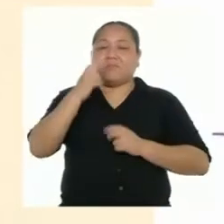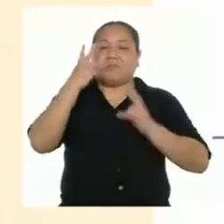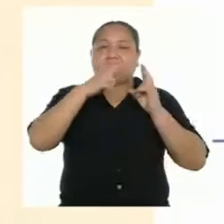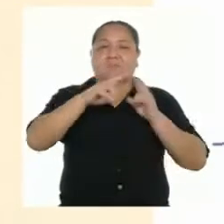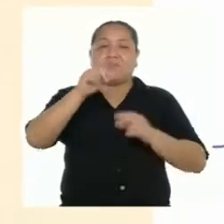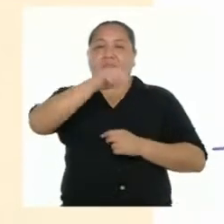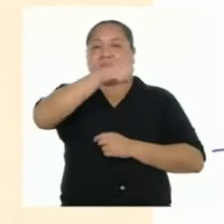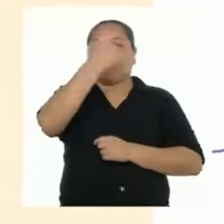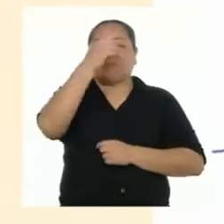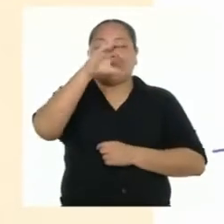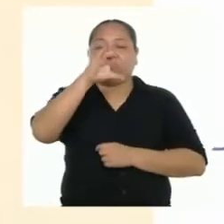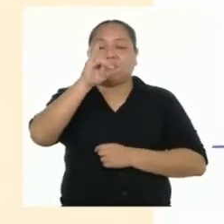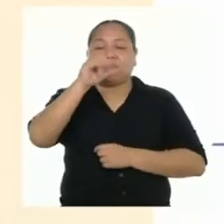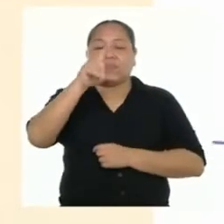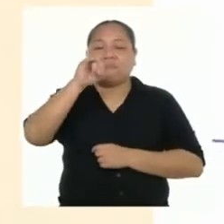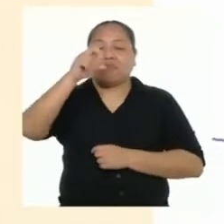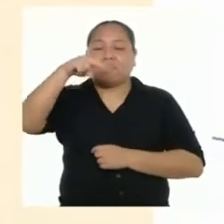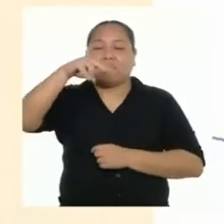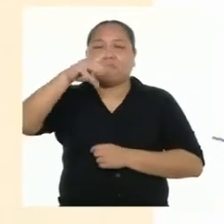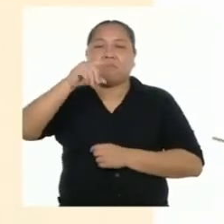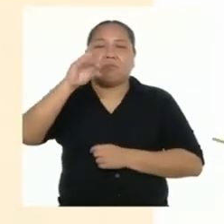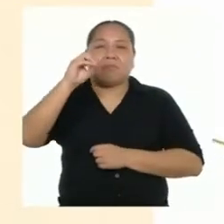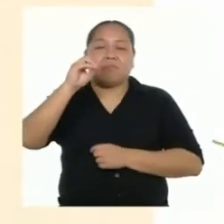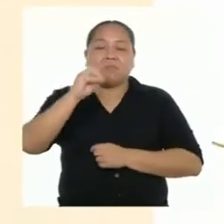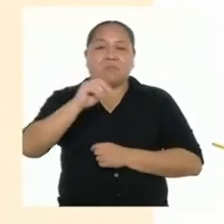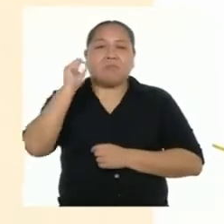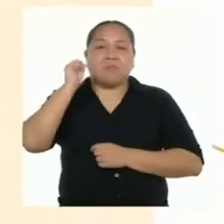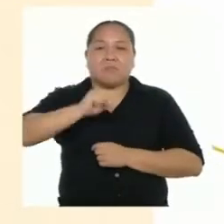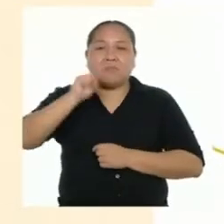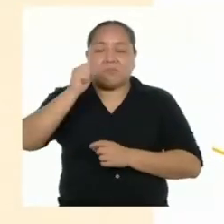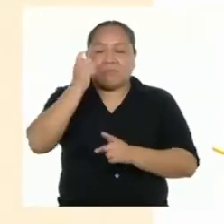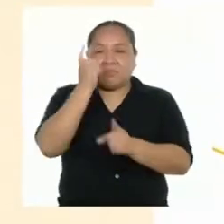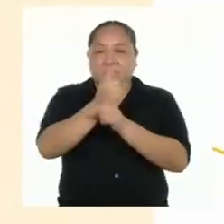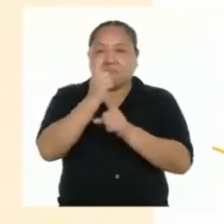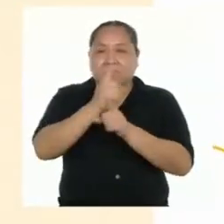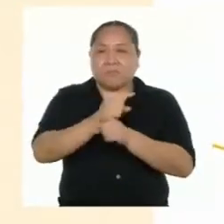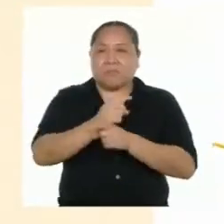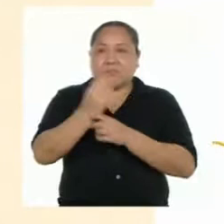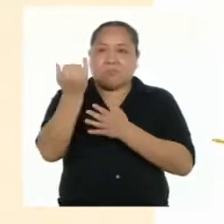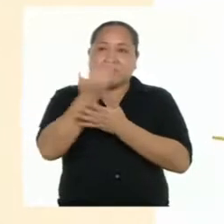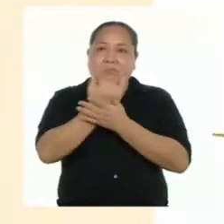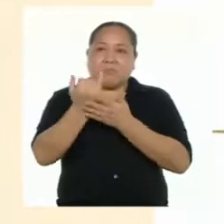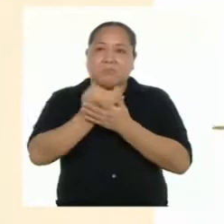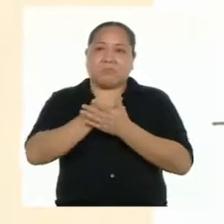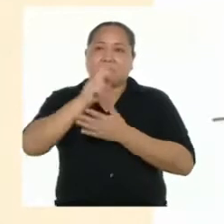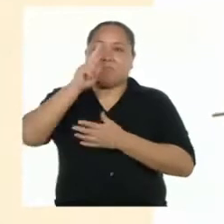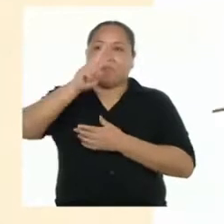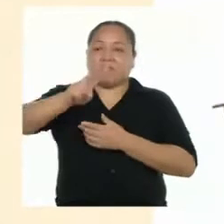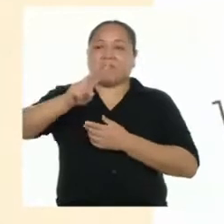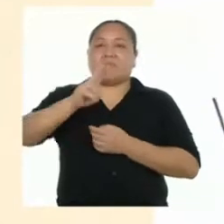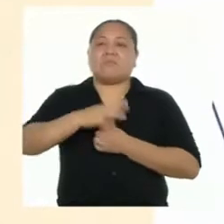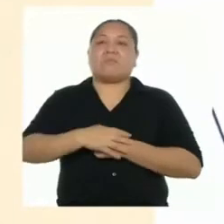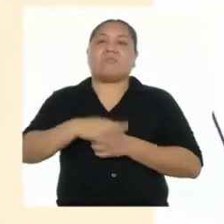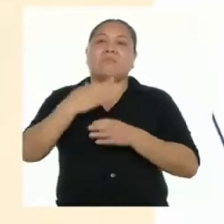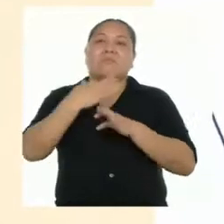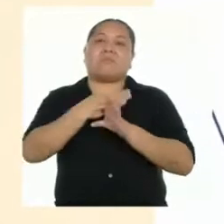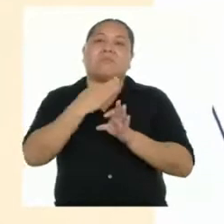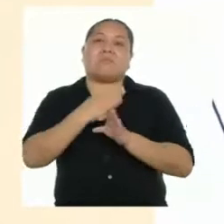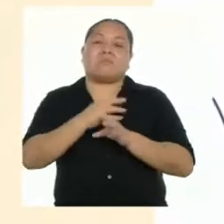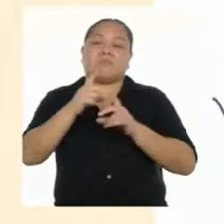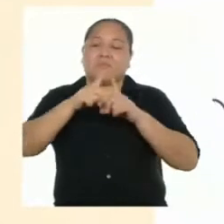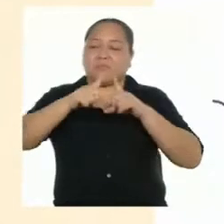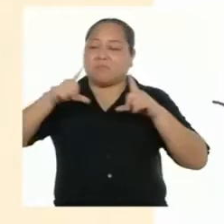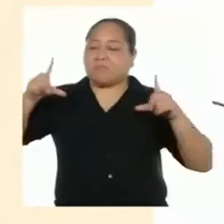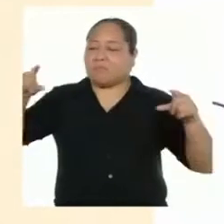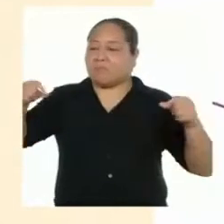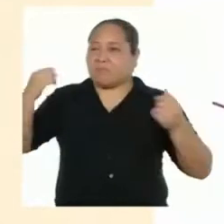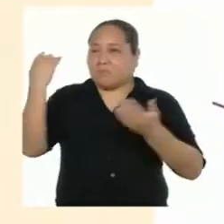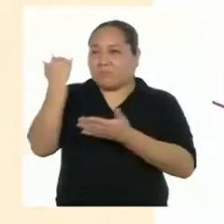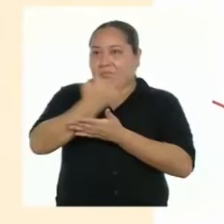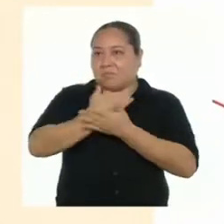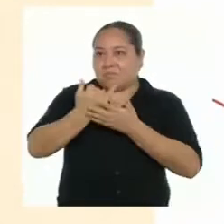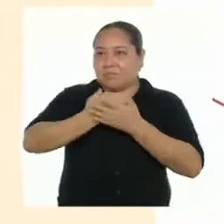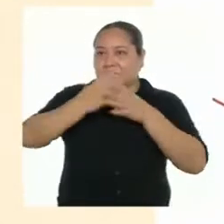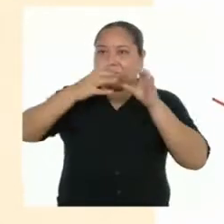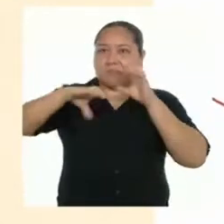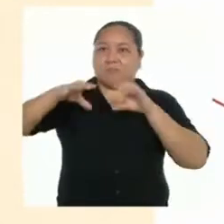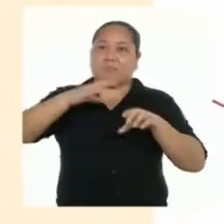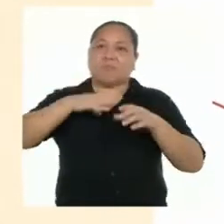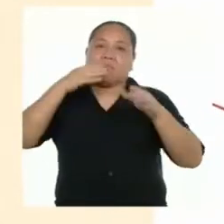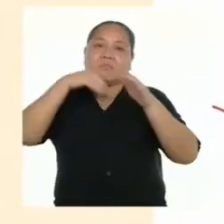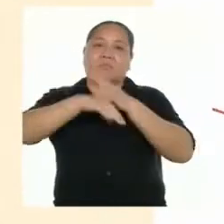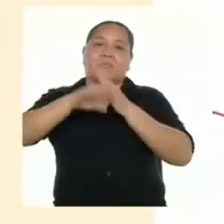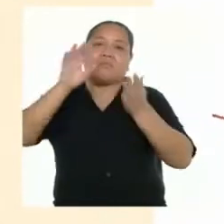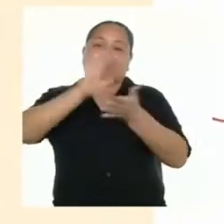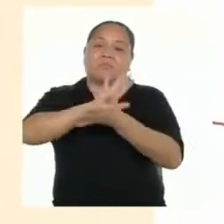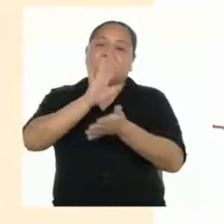otro cilindro. Efectivamente. Realicemos el diseño bidimensional de este cilindro con una gráfica que haremos en